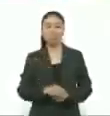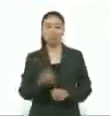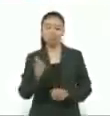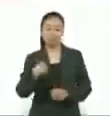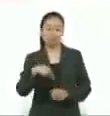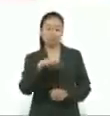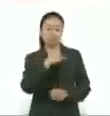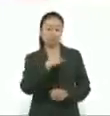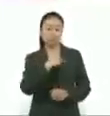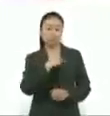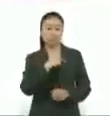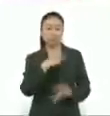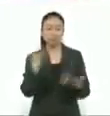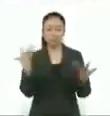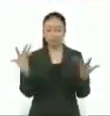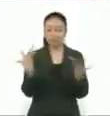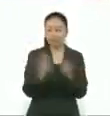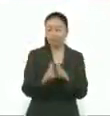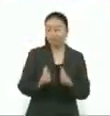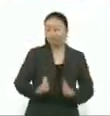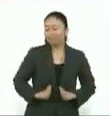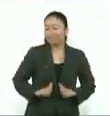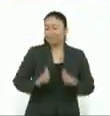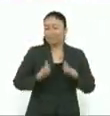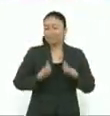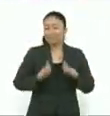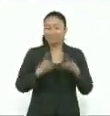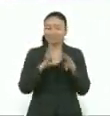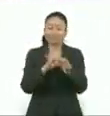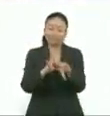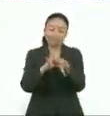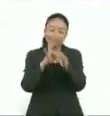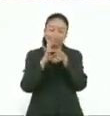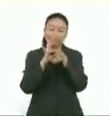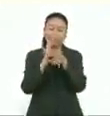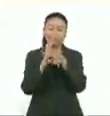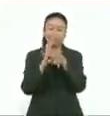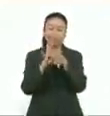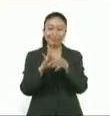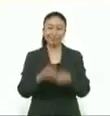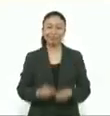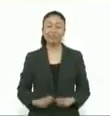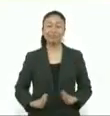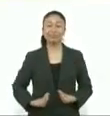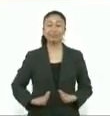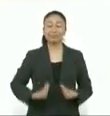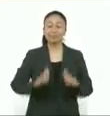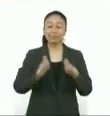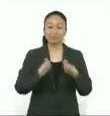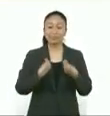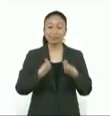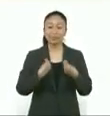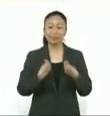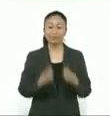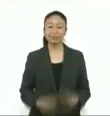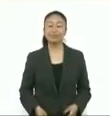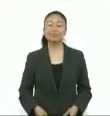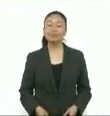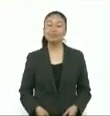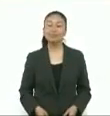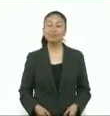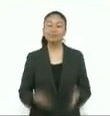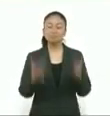Mujeres juntas, vivas y unidas. Mujeres que nunca nos dimos ni